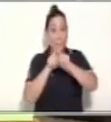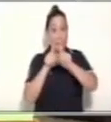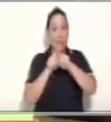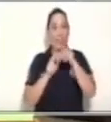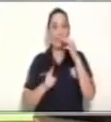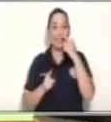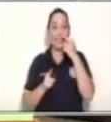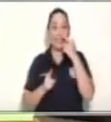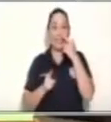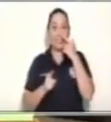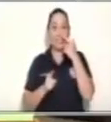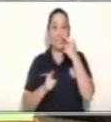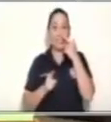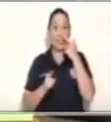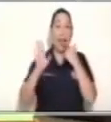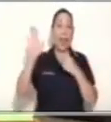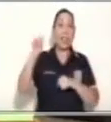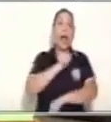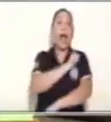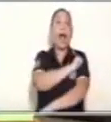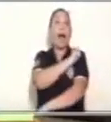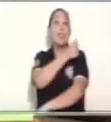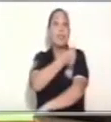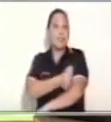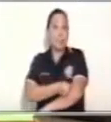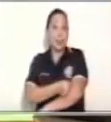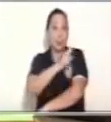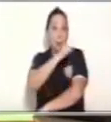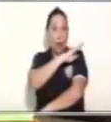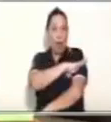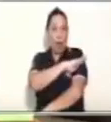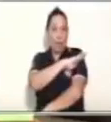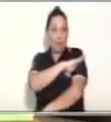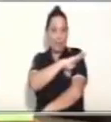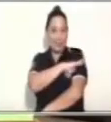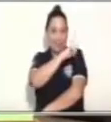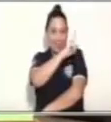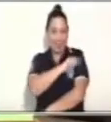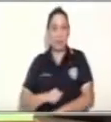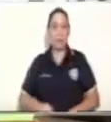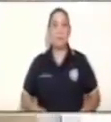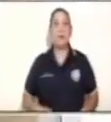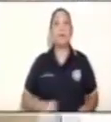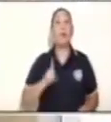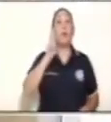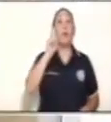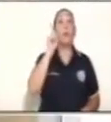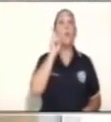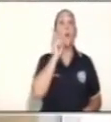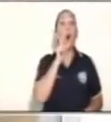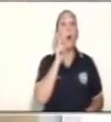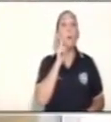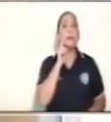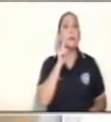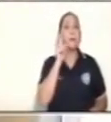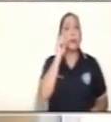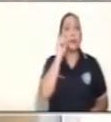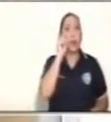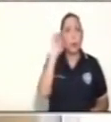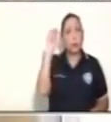por Antigua Guatemala, por las calles de Antigua Guatemala, es que anda un jovencito